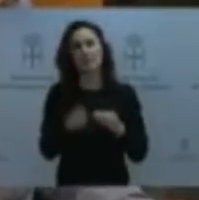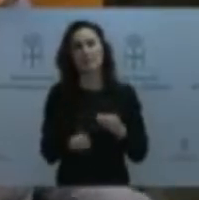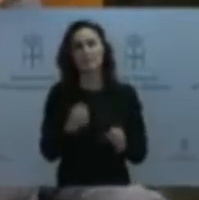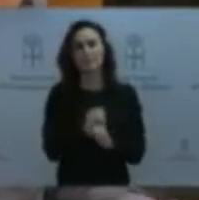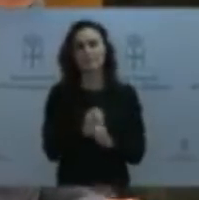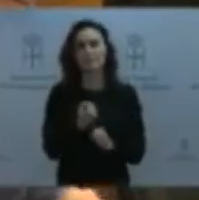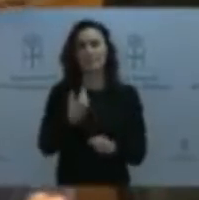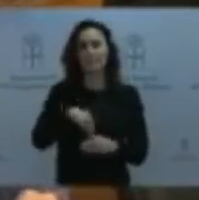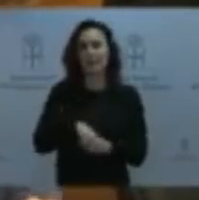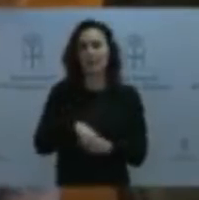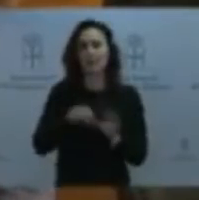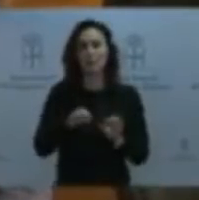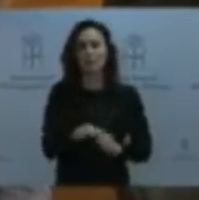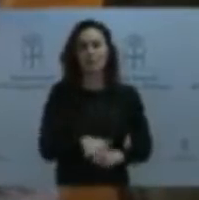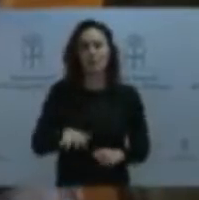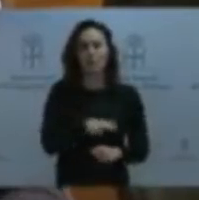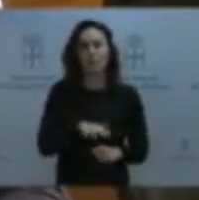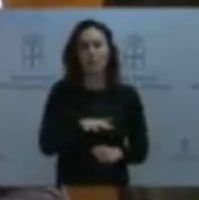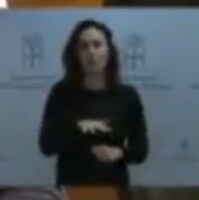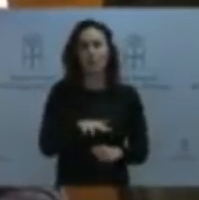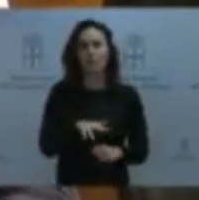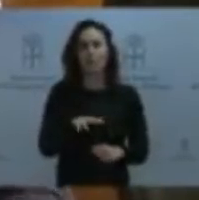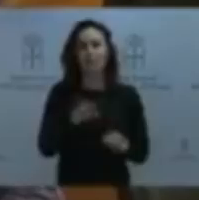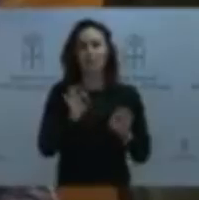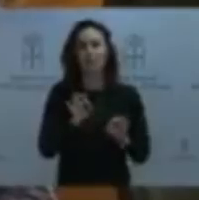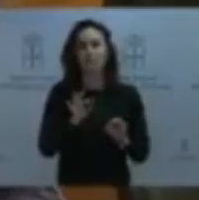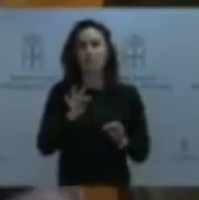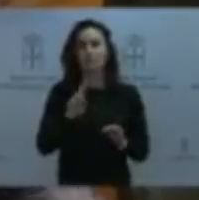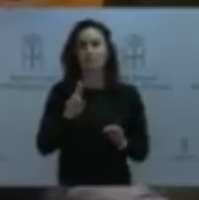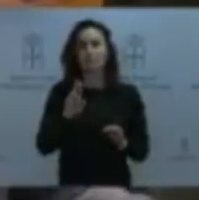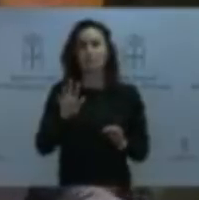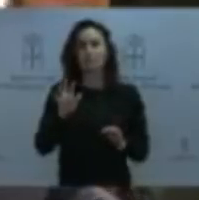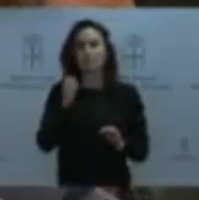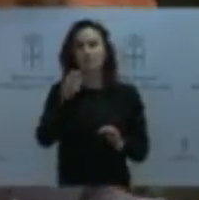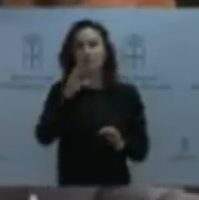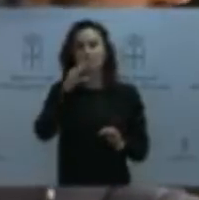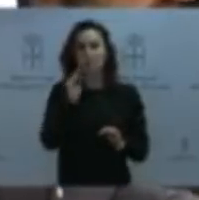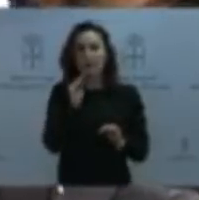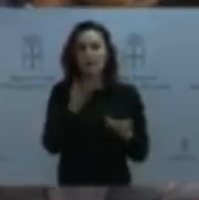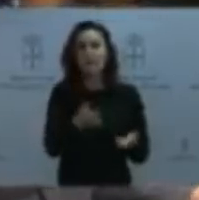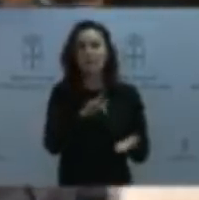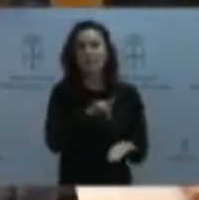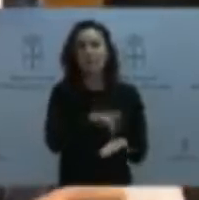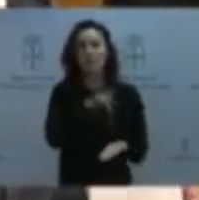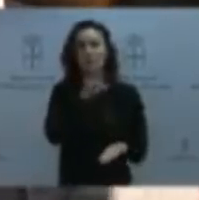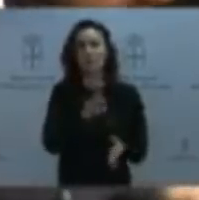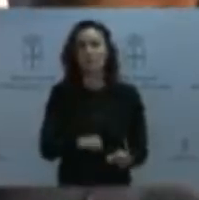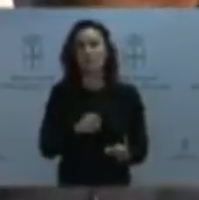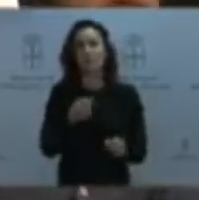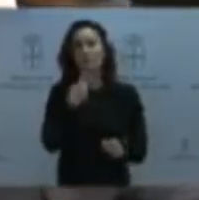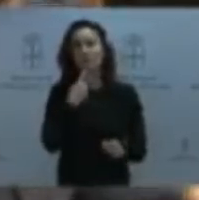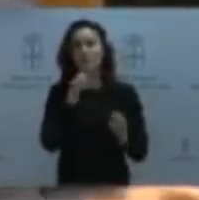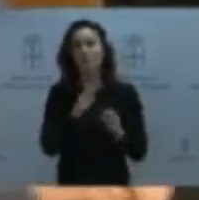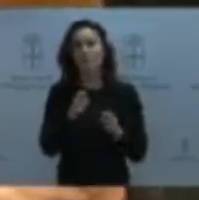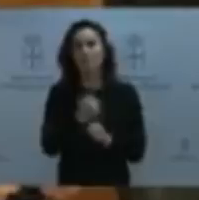En su momento se vendió este cambio a Madison como una oportunidad de que se creara más empleo, pero nada más lejos de la realidad. Las bajas producidas por